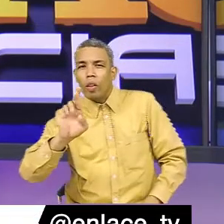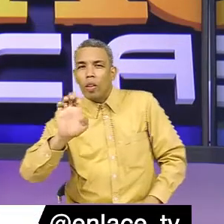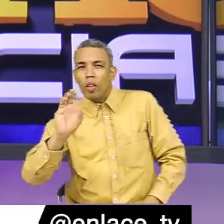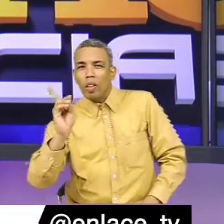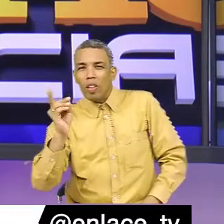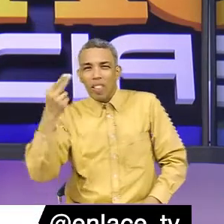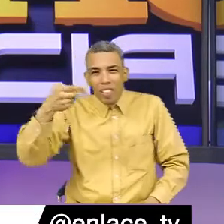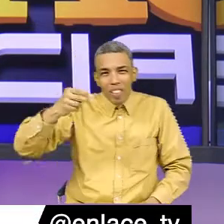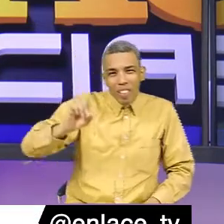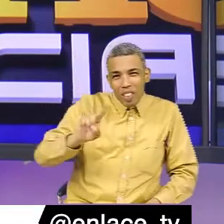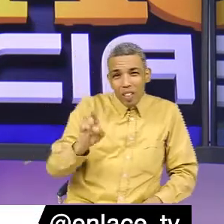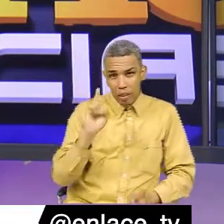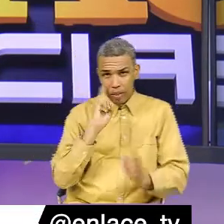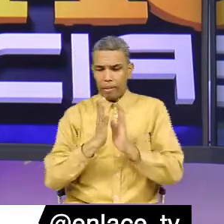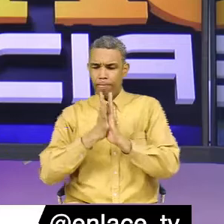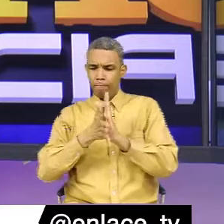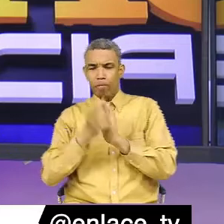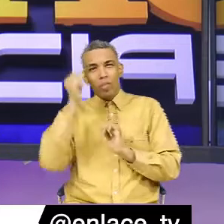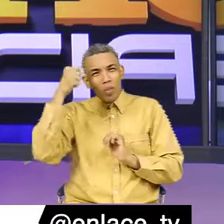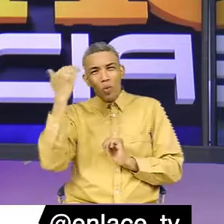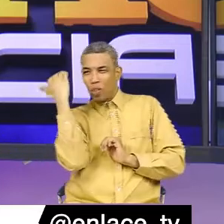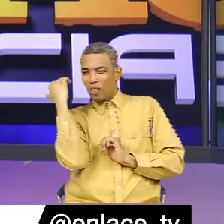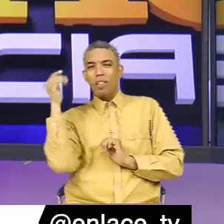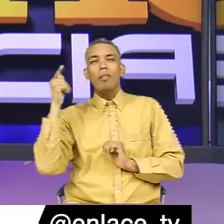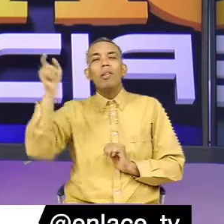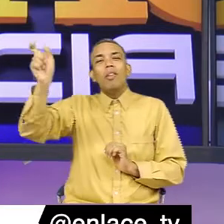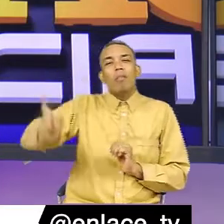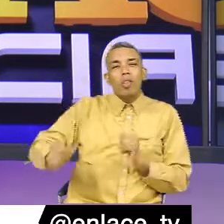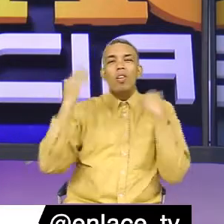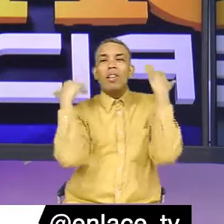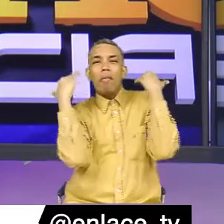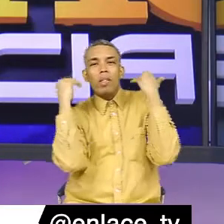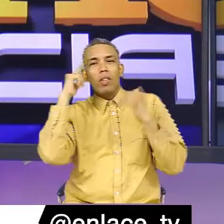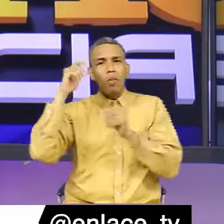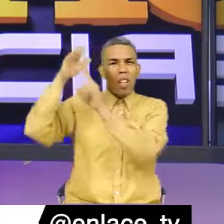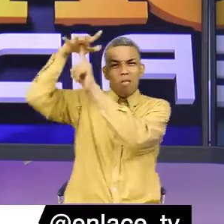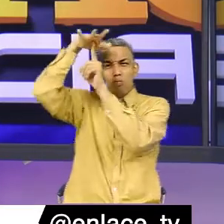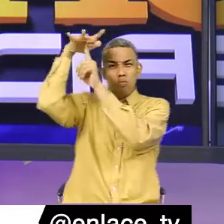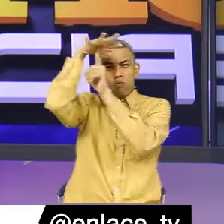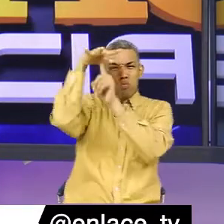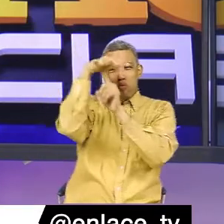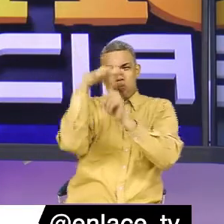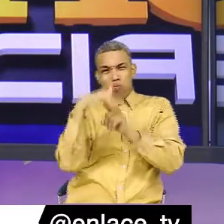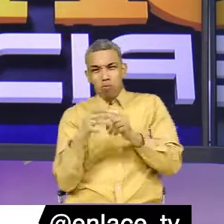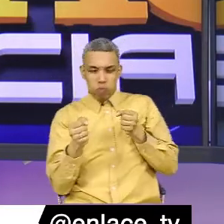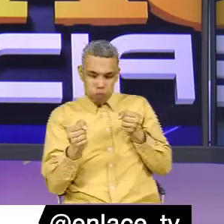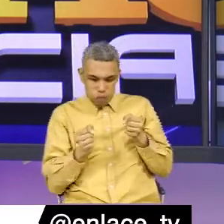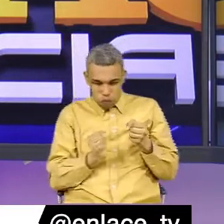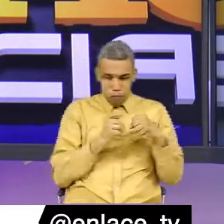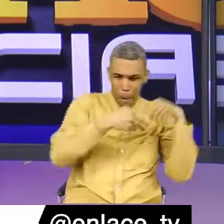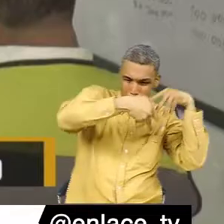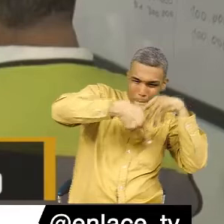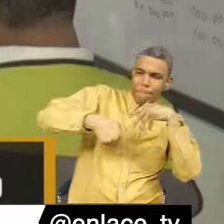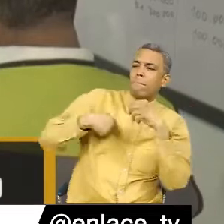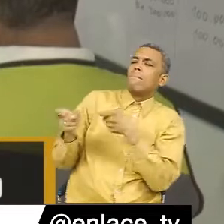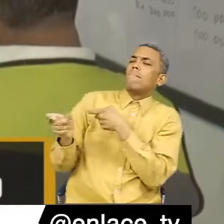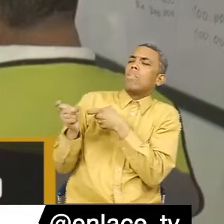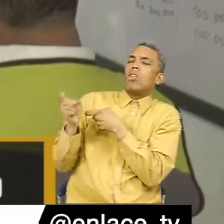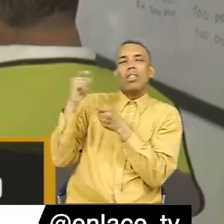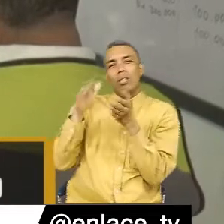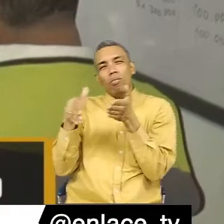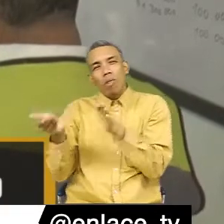en operativo militar que terminó con la vida del campesino Álvaro Rincón en zona rural del municipio de San Pablo, sur de Bolívar. En rueda de prensa,